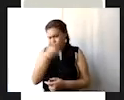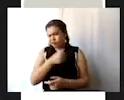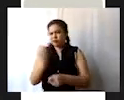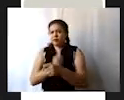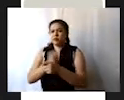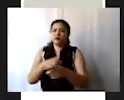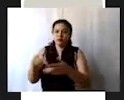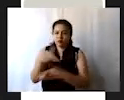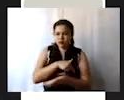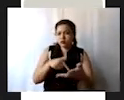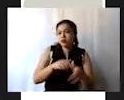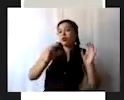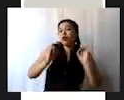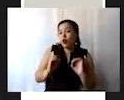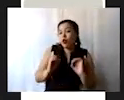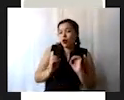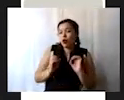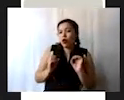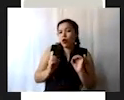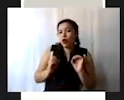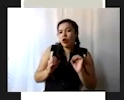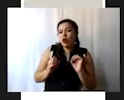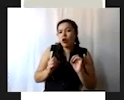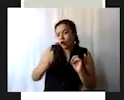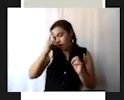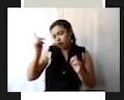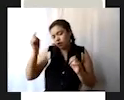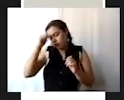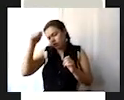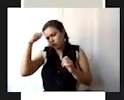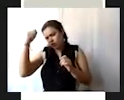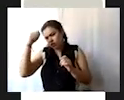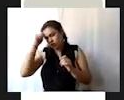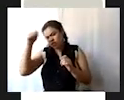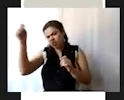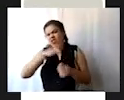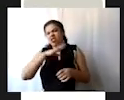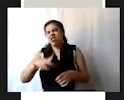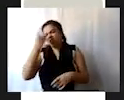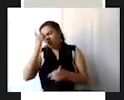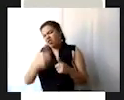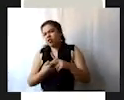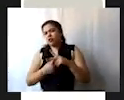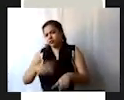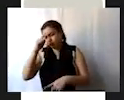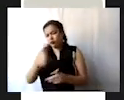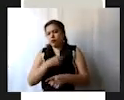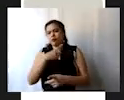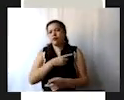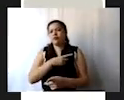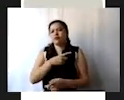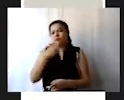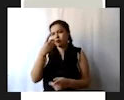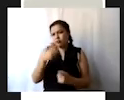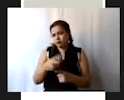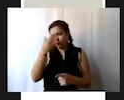menos en lo que se refiere a la teoría general. Las iniciativas de desarrollo de la capacidad deben tener